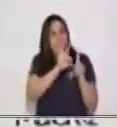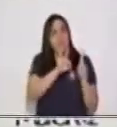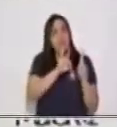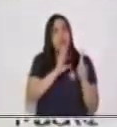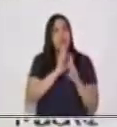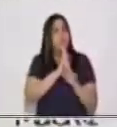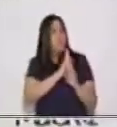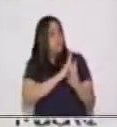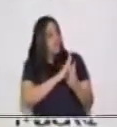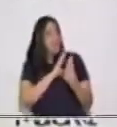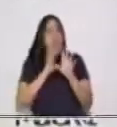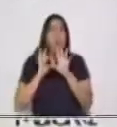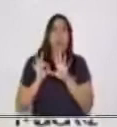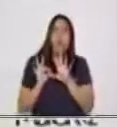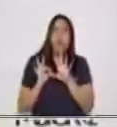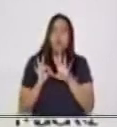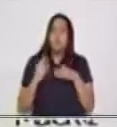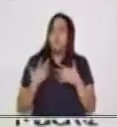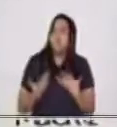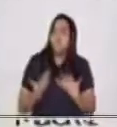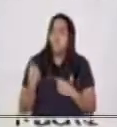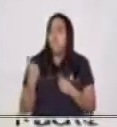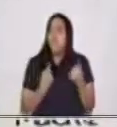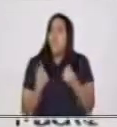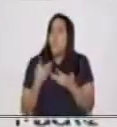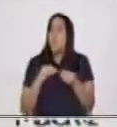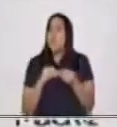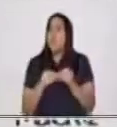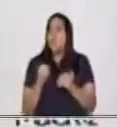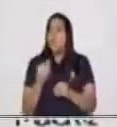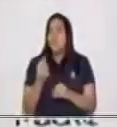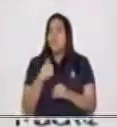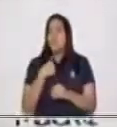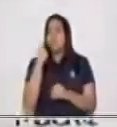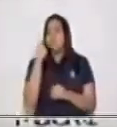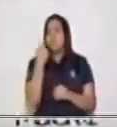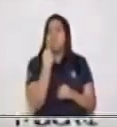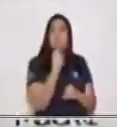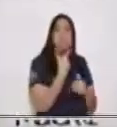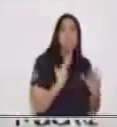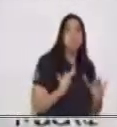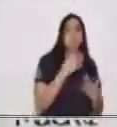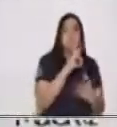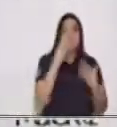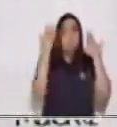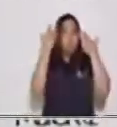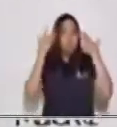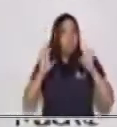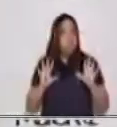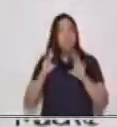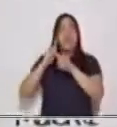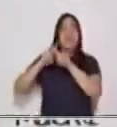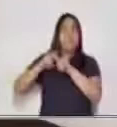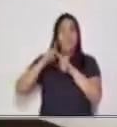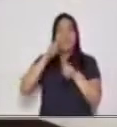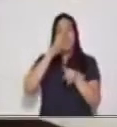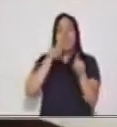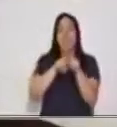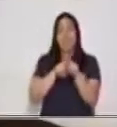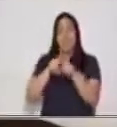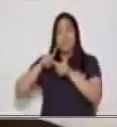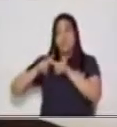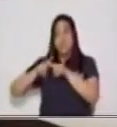8? ¿Qué número es el que estamos buscando? Claro, no lo conocemos, es x.